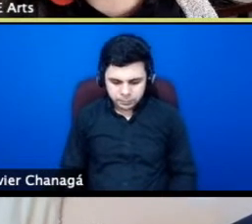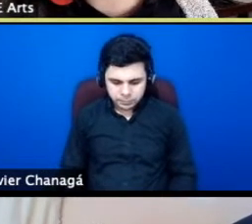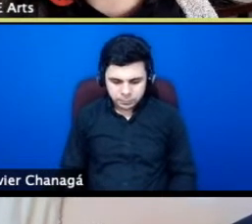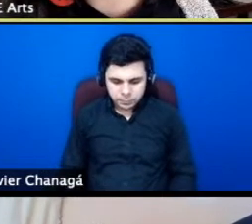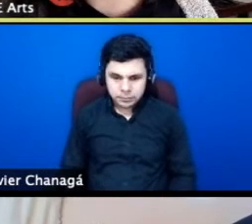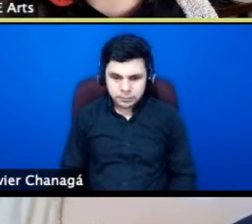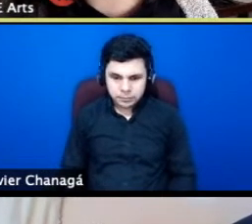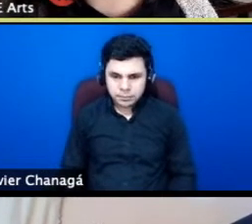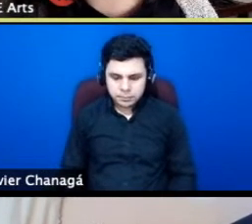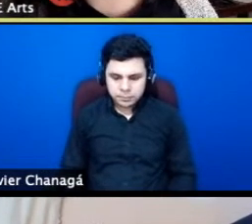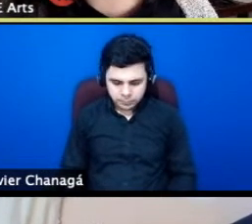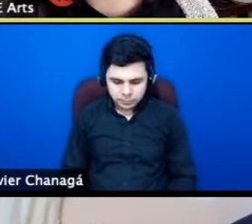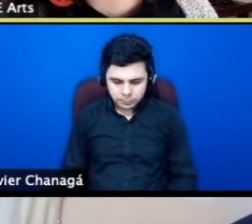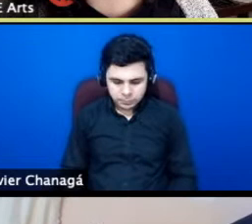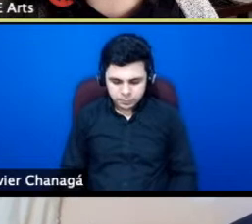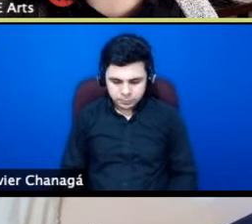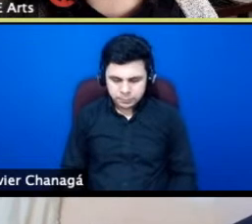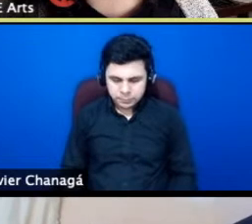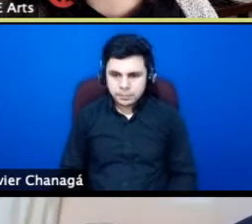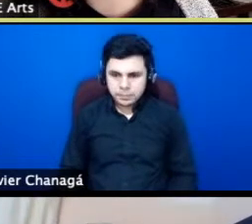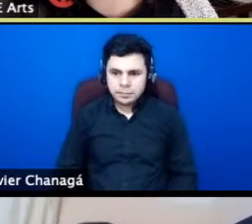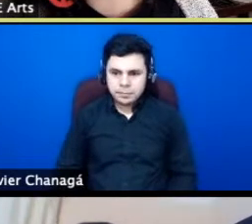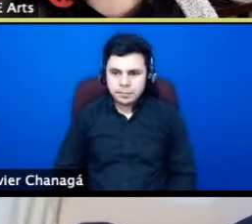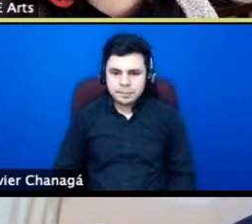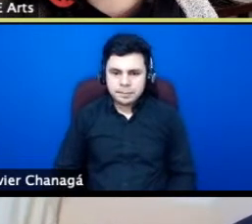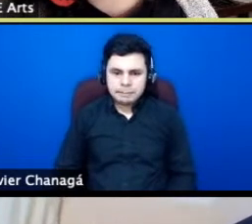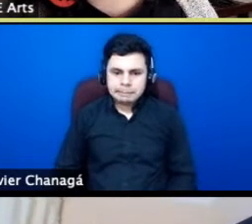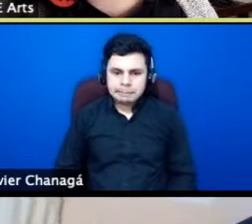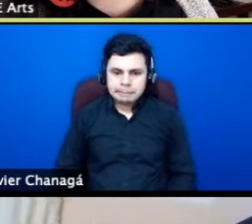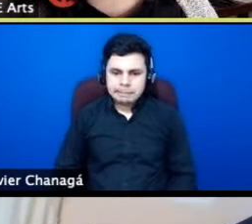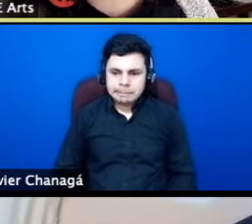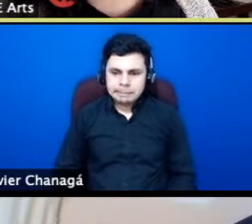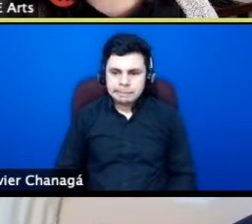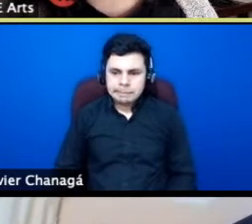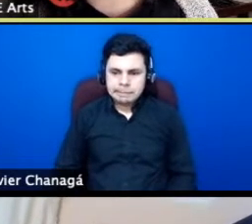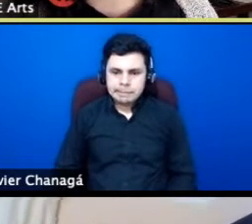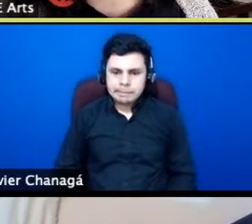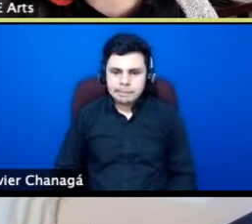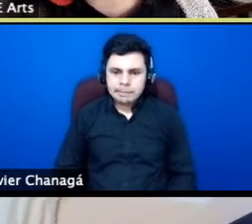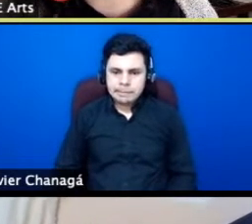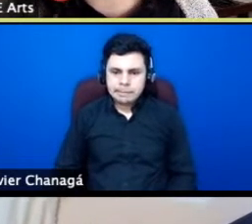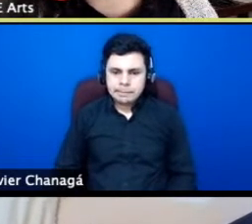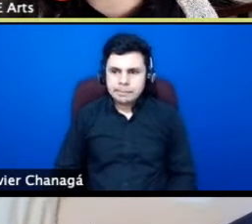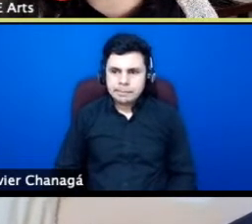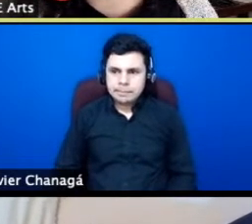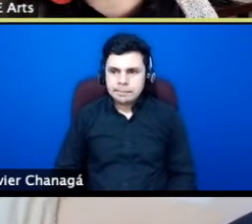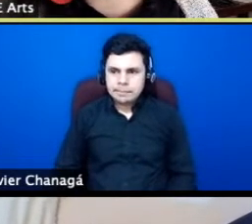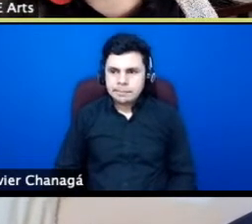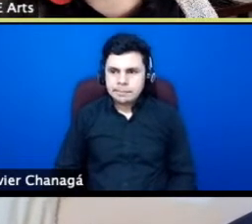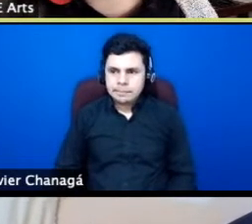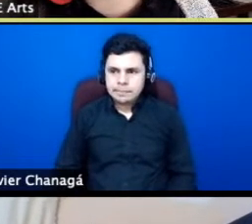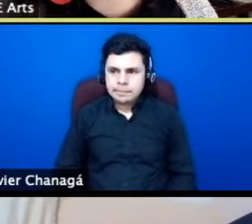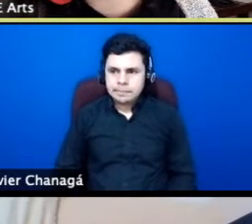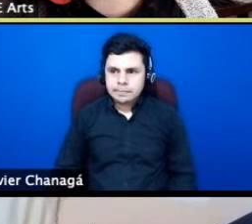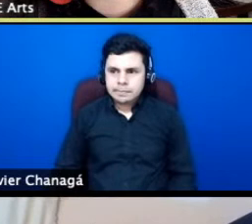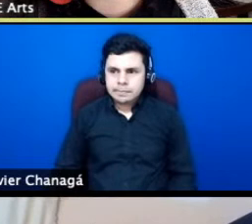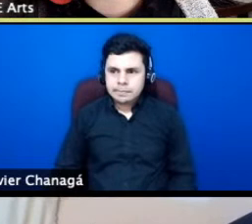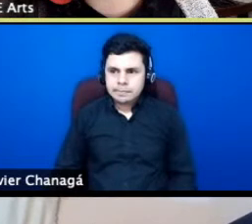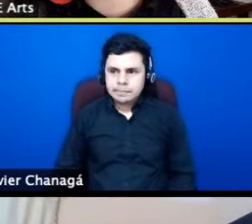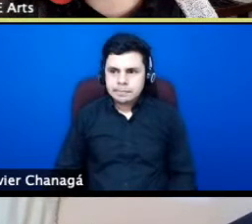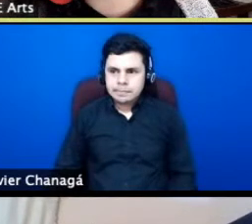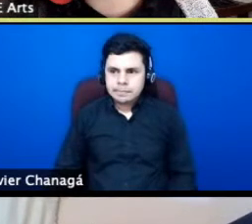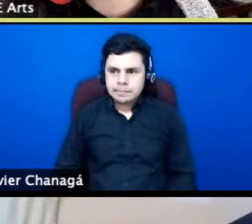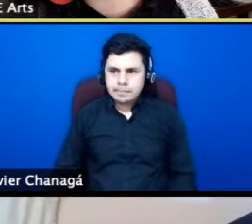Yo quiero decirles muchas gracias a todos. Yo quiero decirles que ha sido maravilloso poder compartir este tiempo con ustedes y espero